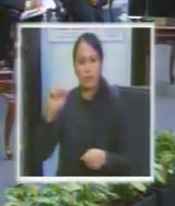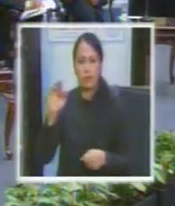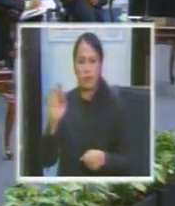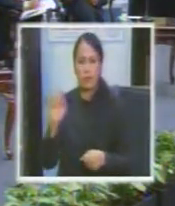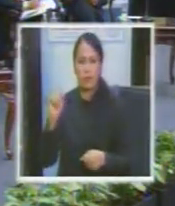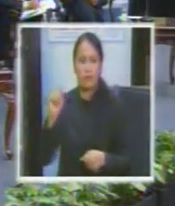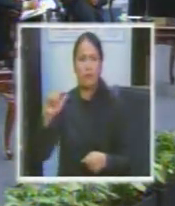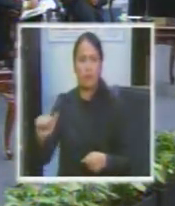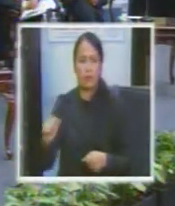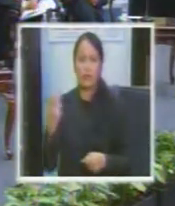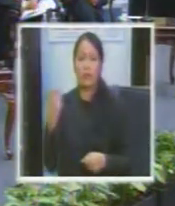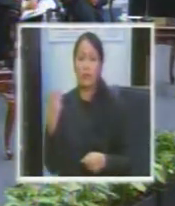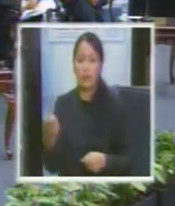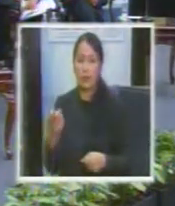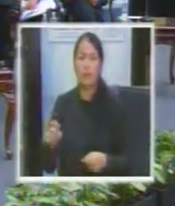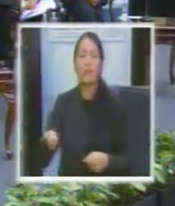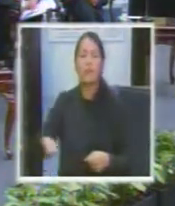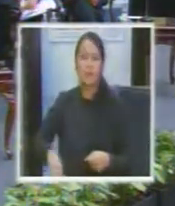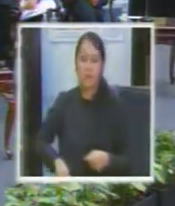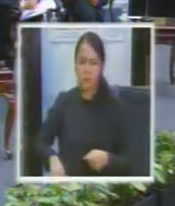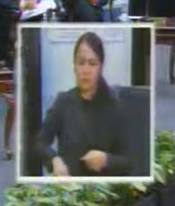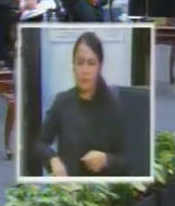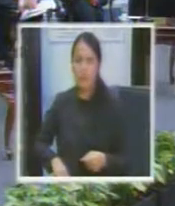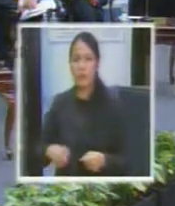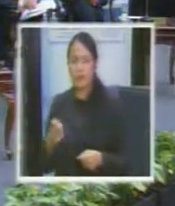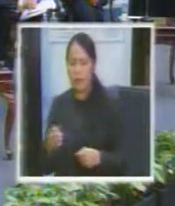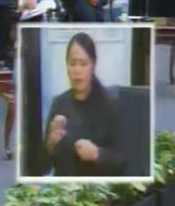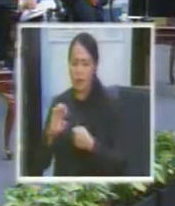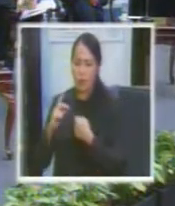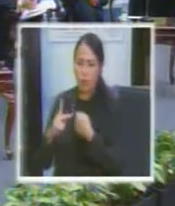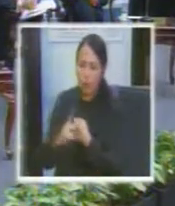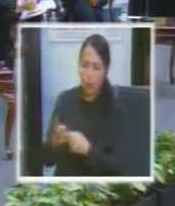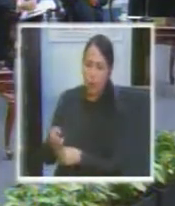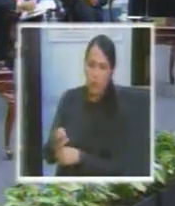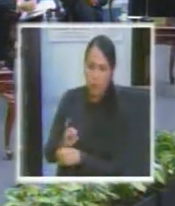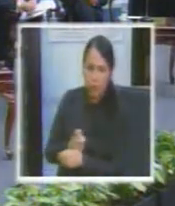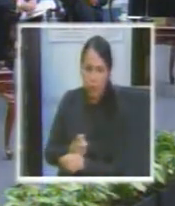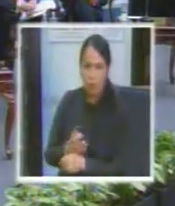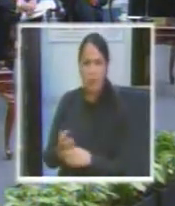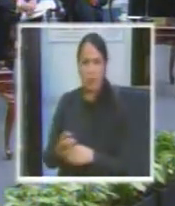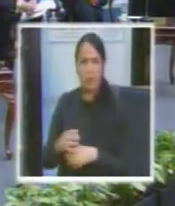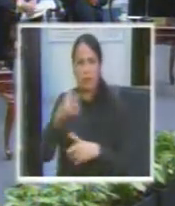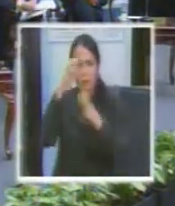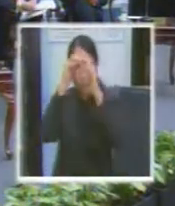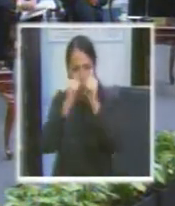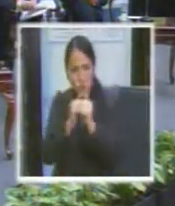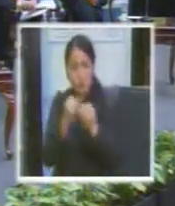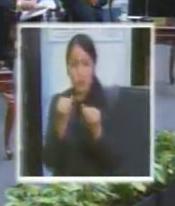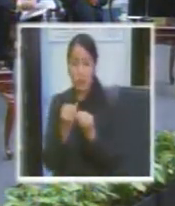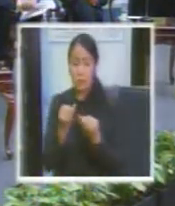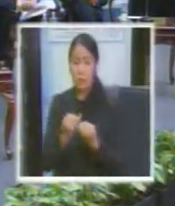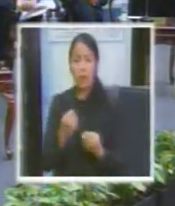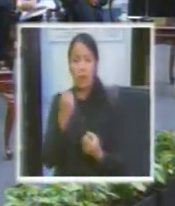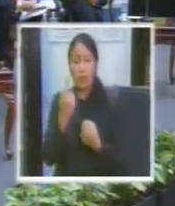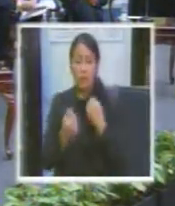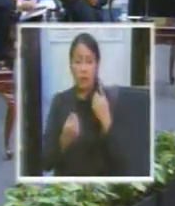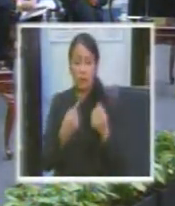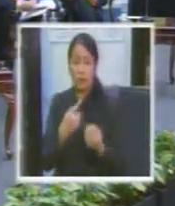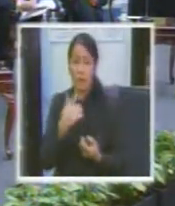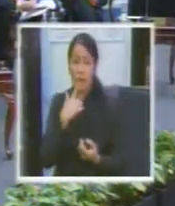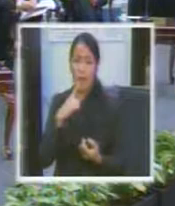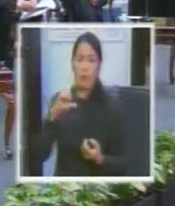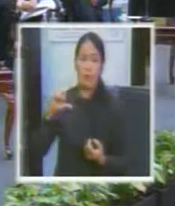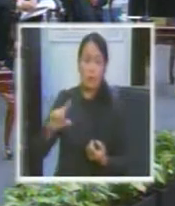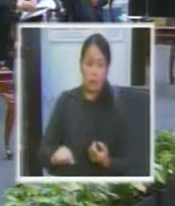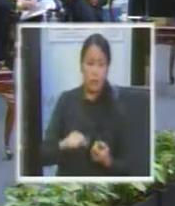NAFTA fue lo que nos hizo interesantes para Europa, y la discriminación que sufrían los